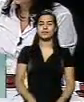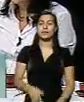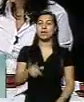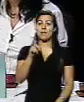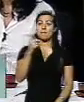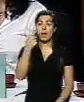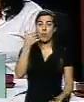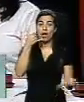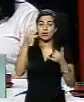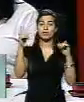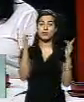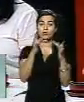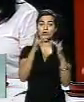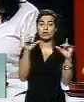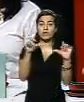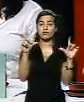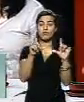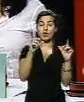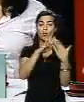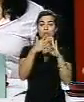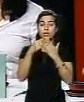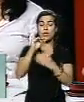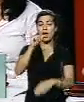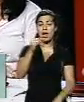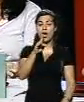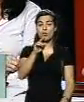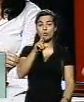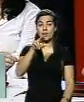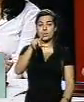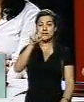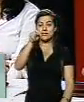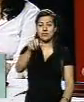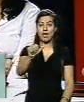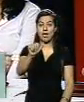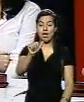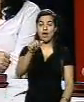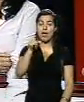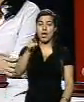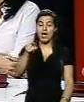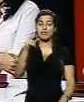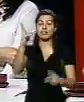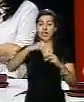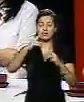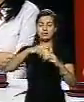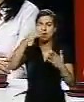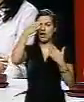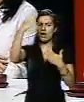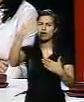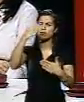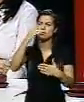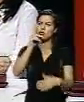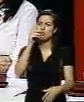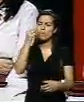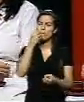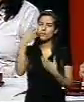Jaureguina, ahí está Jesús Avendaño, el presidente de la televisora, municipio Jauregui, estado Táchira. Jesús, un abrazo bolivariano, bienvenido a Pueblo El